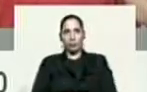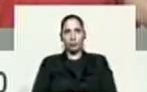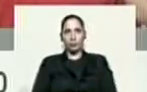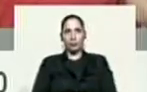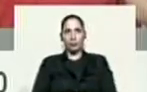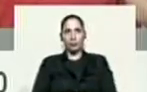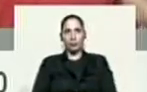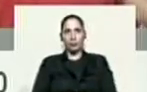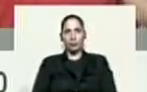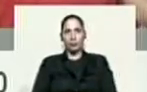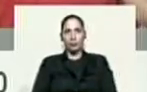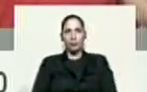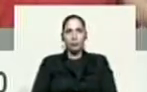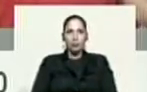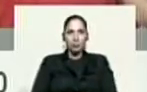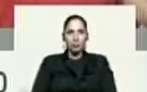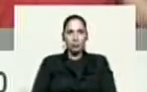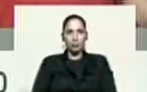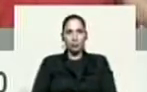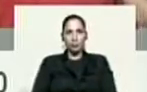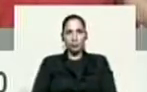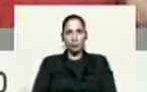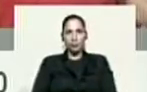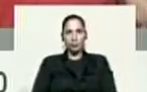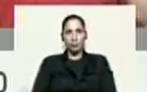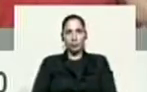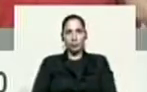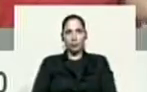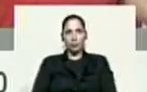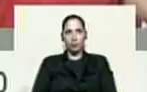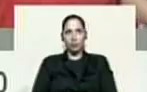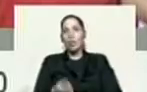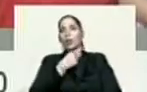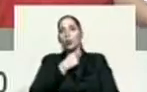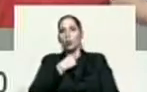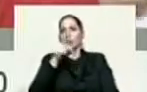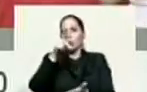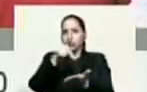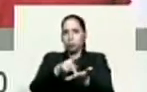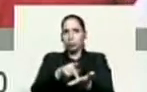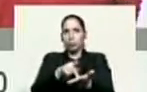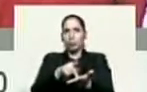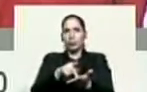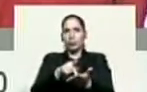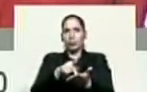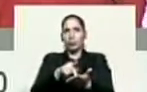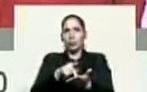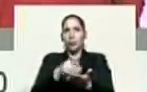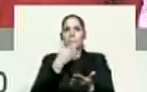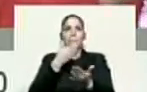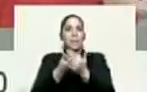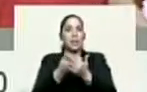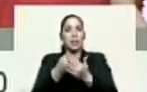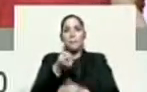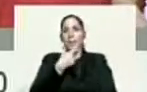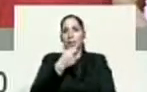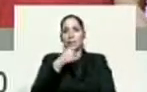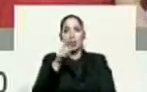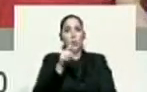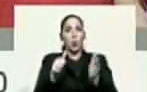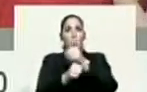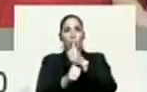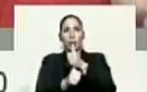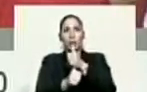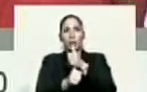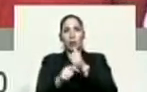de farmacia, de las franquicias, usted le gusta ir para allá, y usted pide su medicina y no la encuentra,